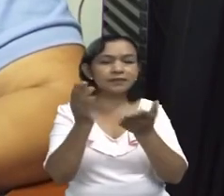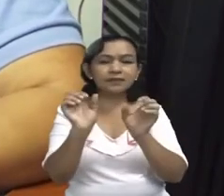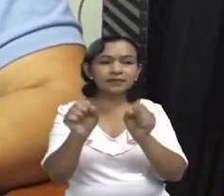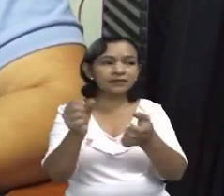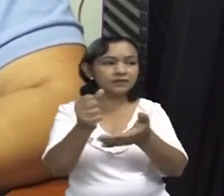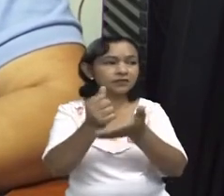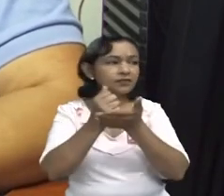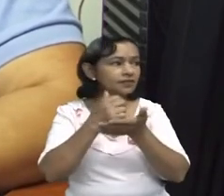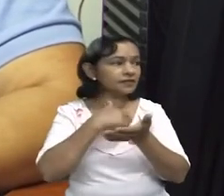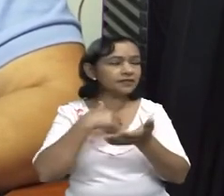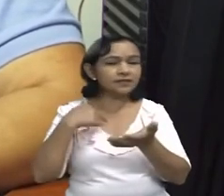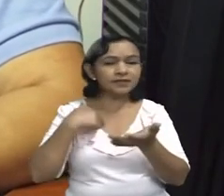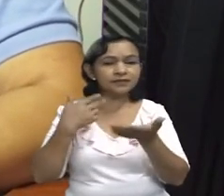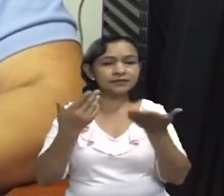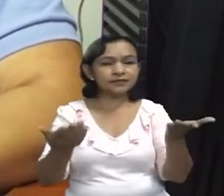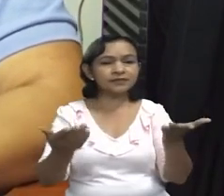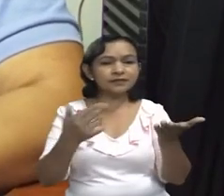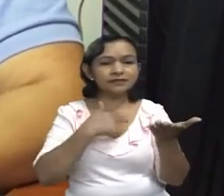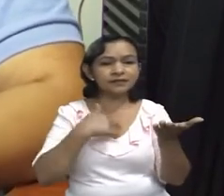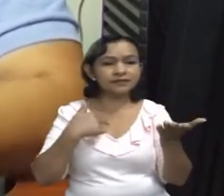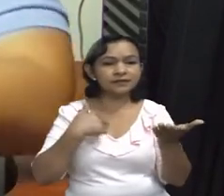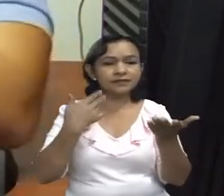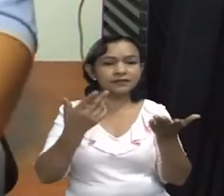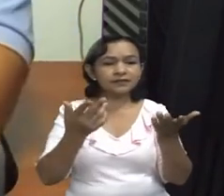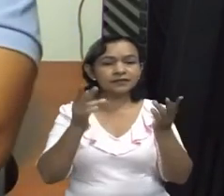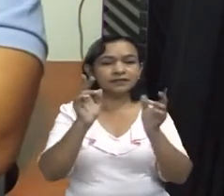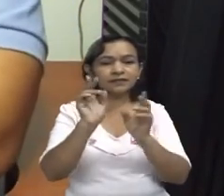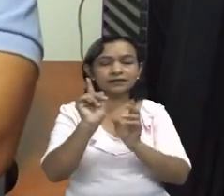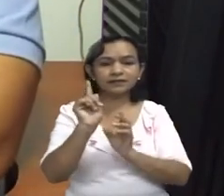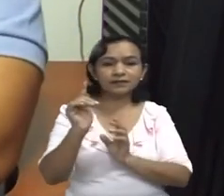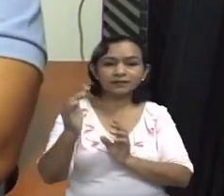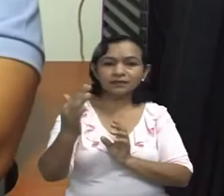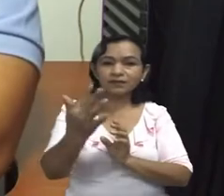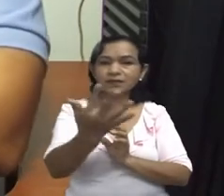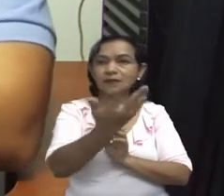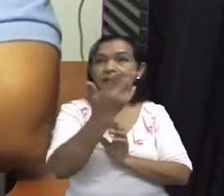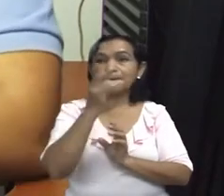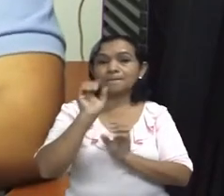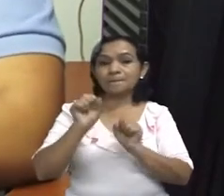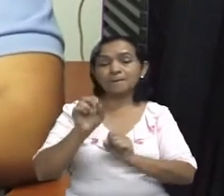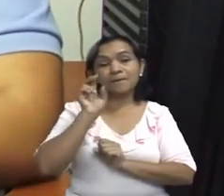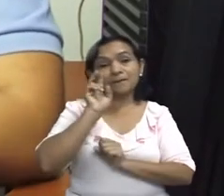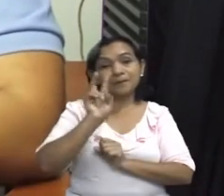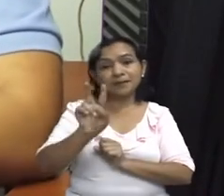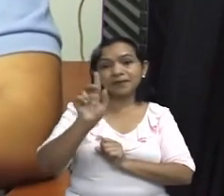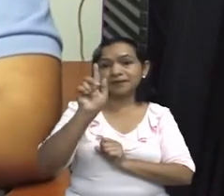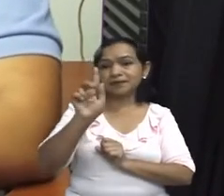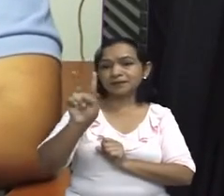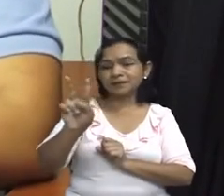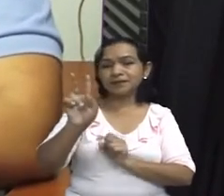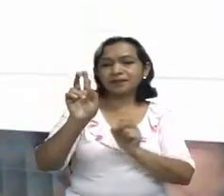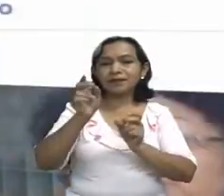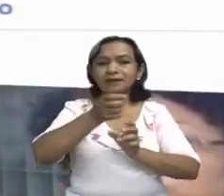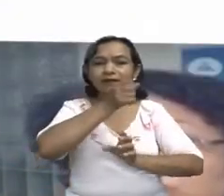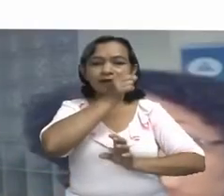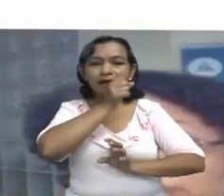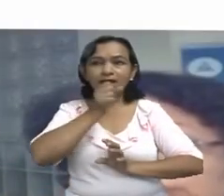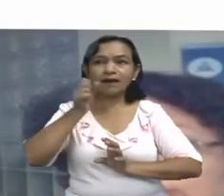permiten poder estar viendo el canal parlamentario, estar todos viendo una película. También tenemos